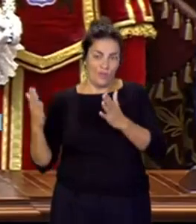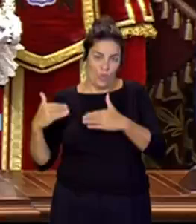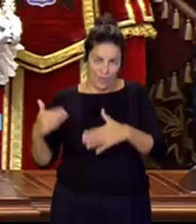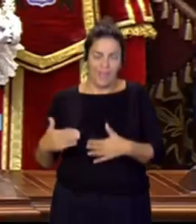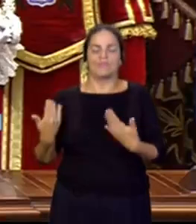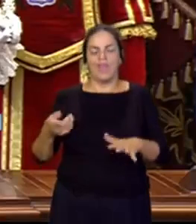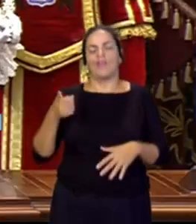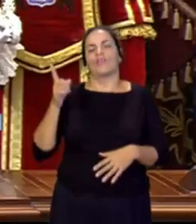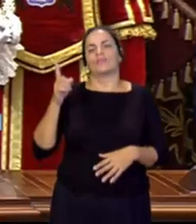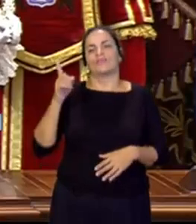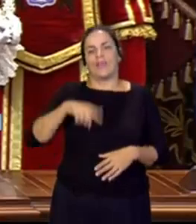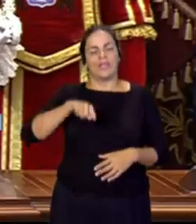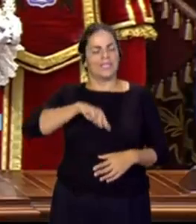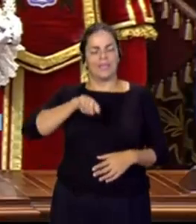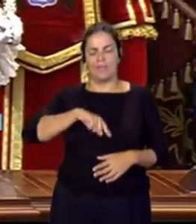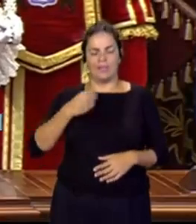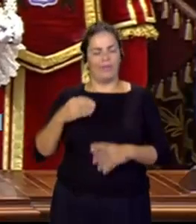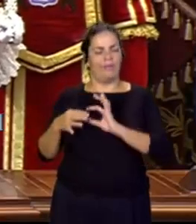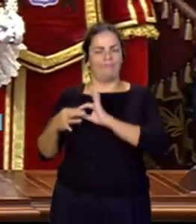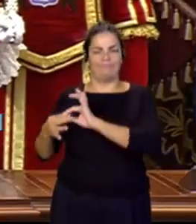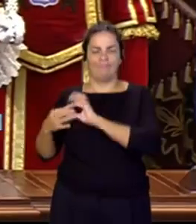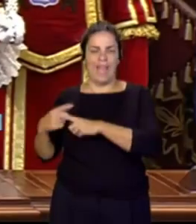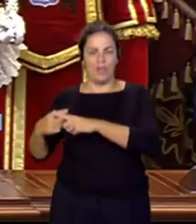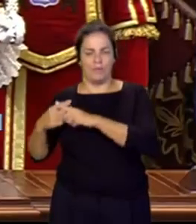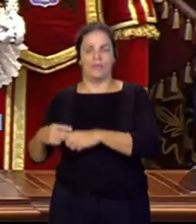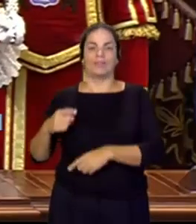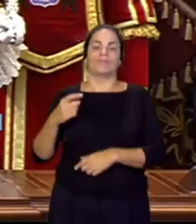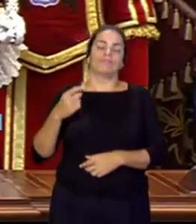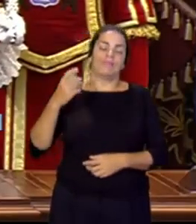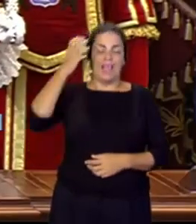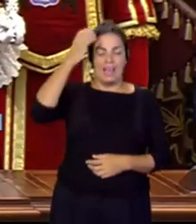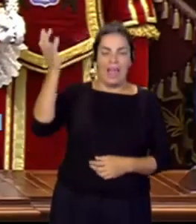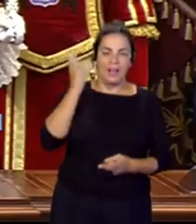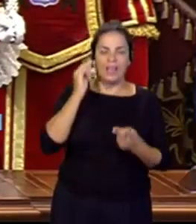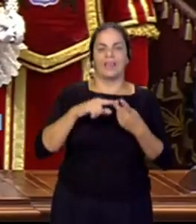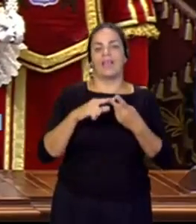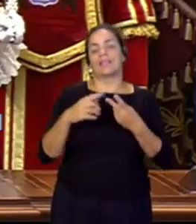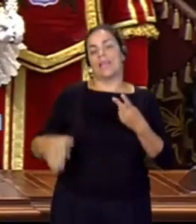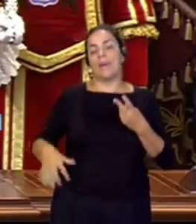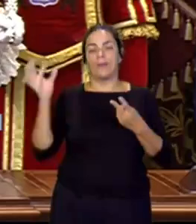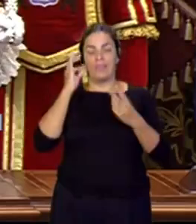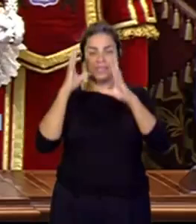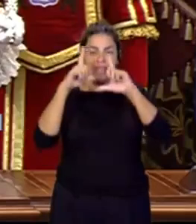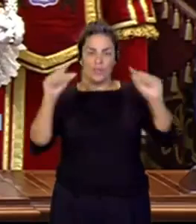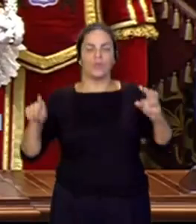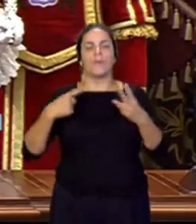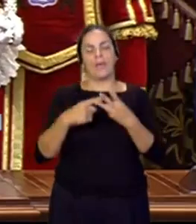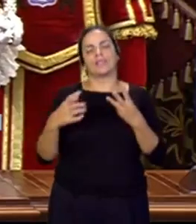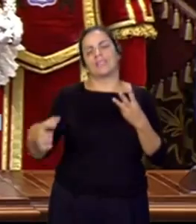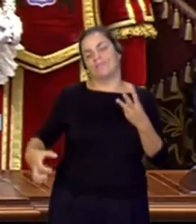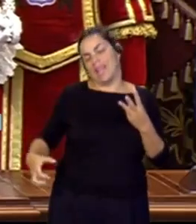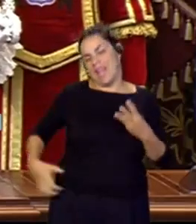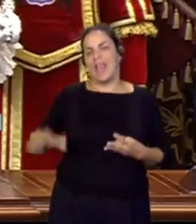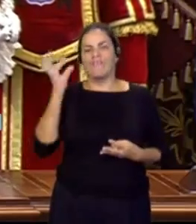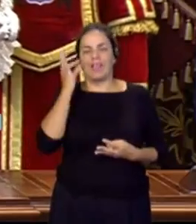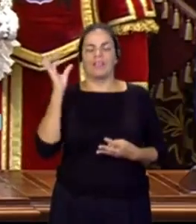supuesto, en este sentimiento, la reina, la princesa de Asturias y la infanta Sofía. Sabemos todos que